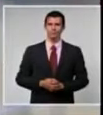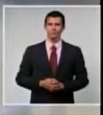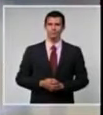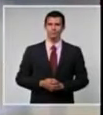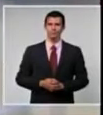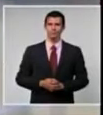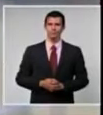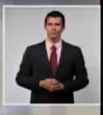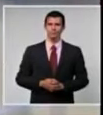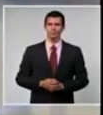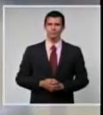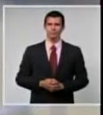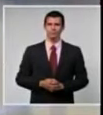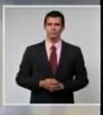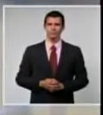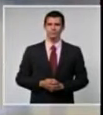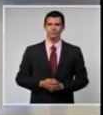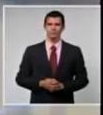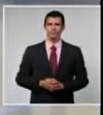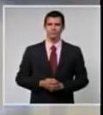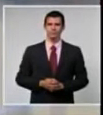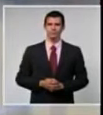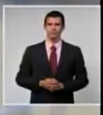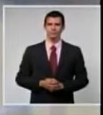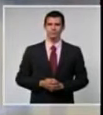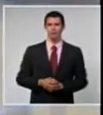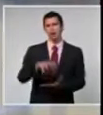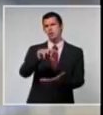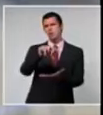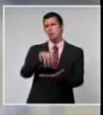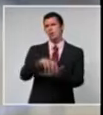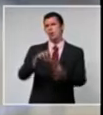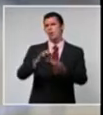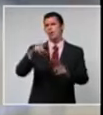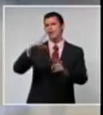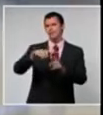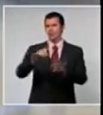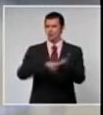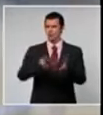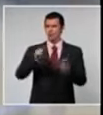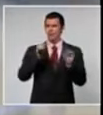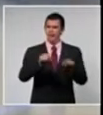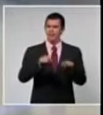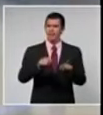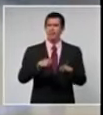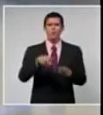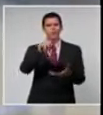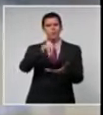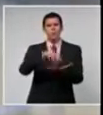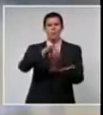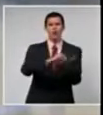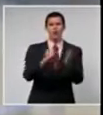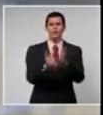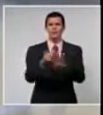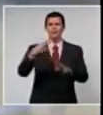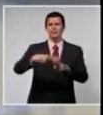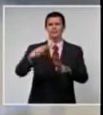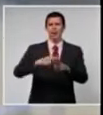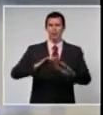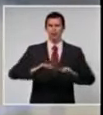El proyecto sociocultural guantanamero El Patio de Adela se inscribe en la amplia lista de virtuosos de las artes cubanas y del mundo